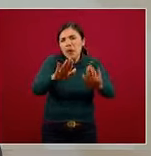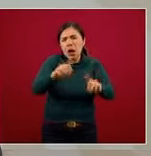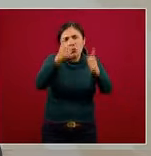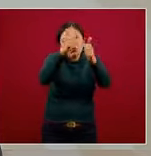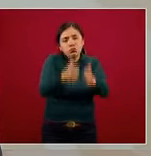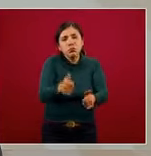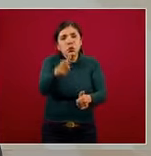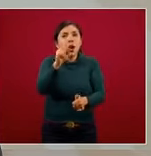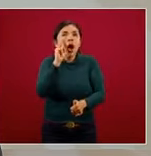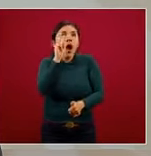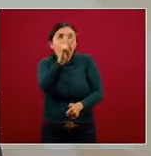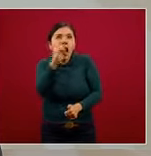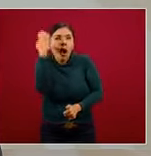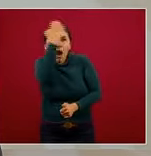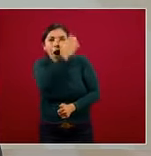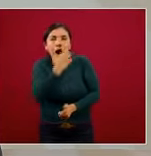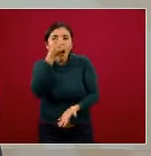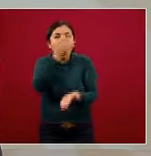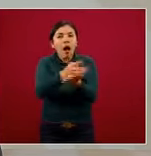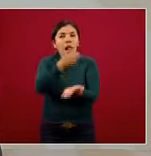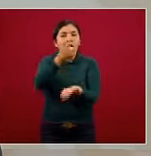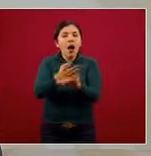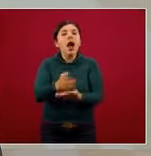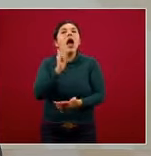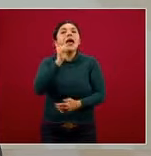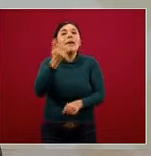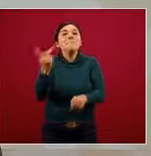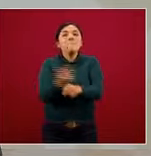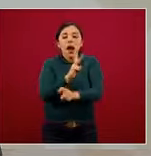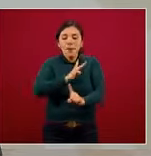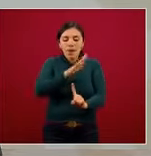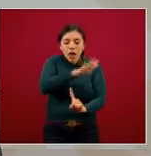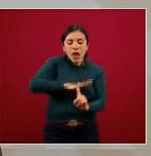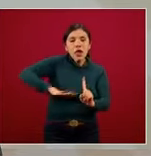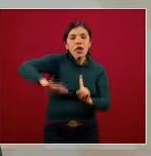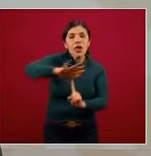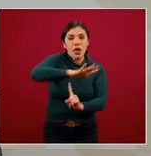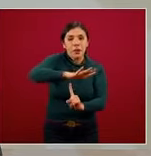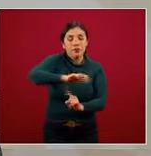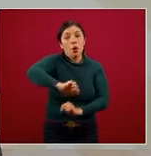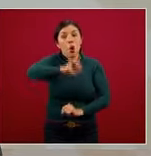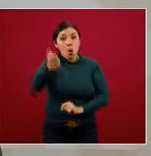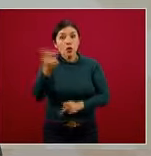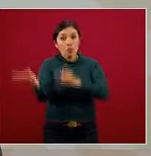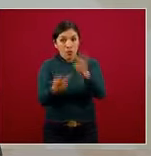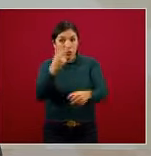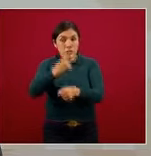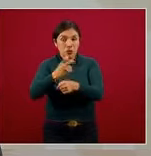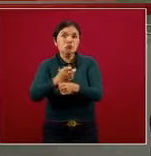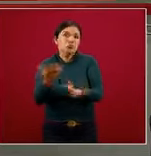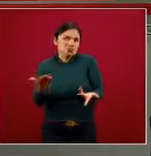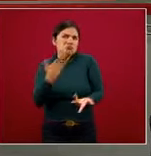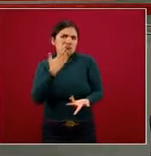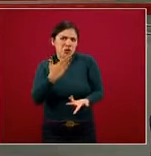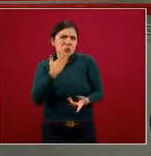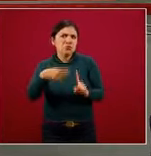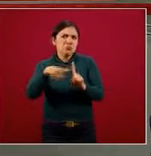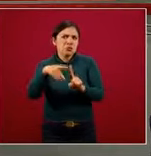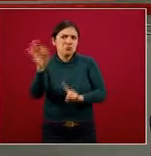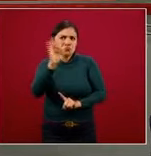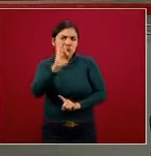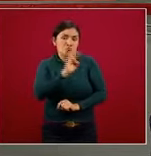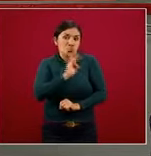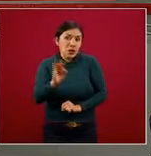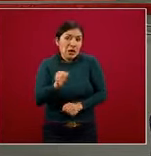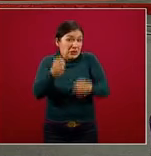permanente, identifique qué puede esperar de su entorno. Y sobre la segunda pregunta, pues sí, sería muy positivo si logramos,